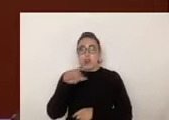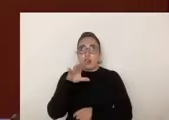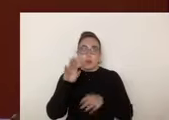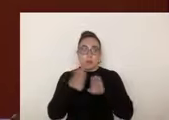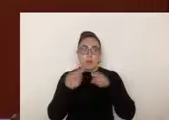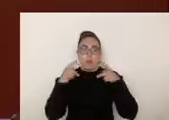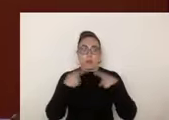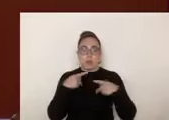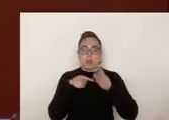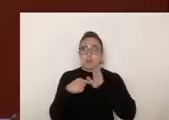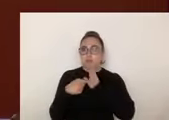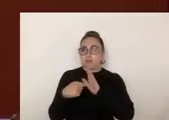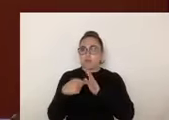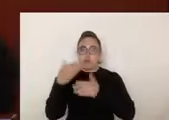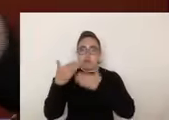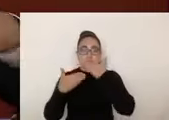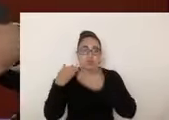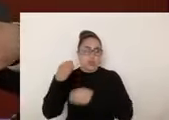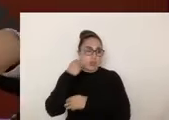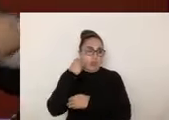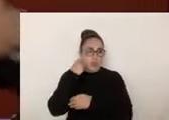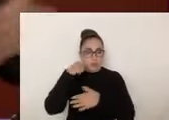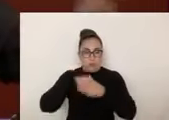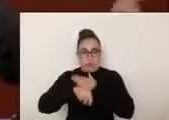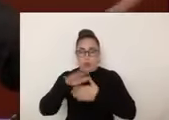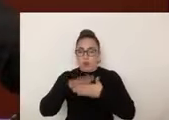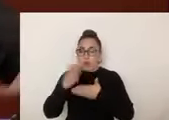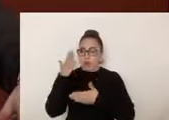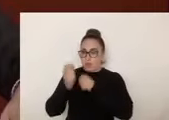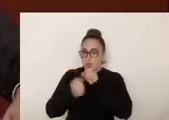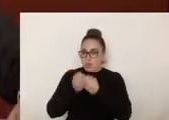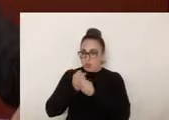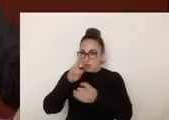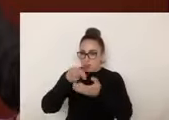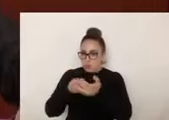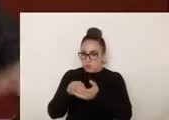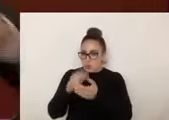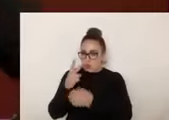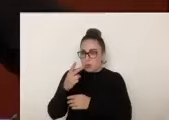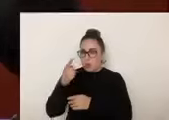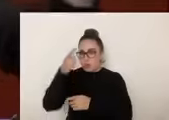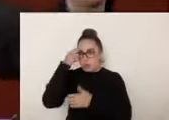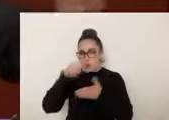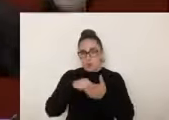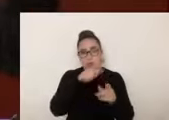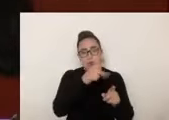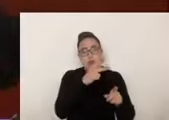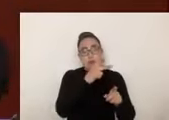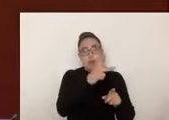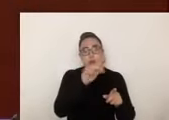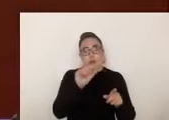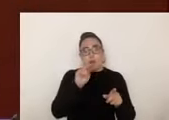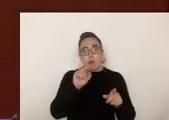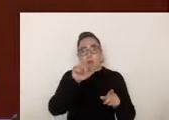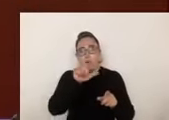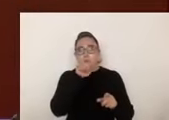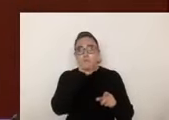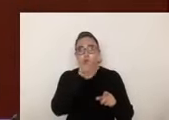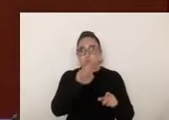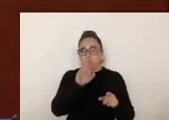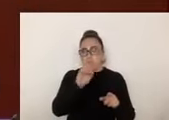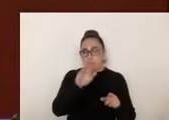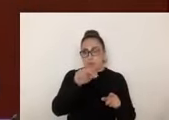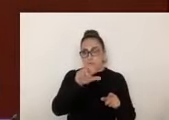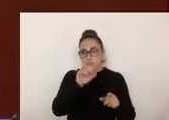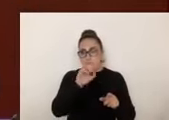del año 92 empezó a escribir cosas sobre derecho penal empírico con Paul Robinson, cuando Paul Robinson dejó la dogmática y empezó a hacer análisis